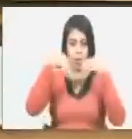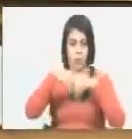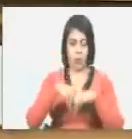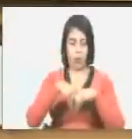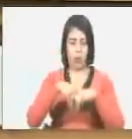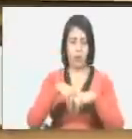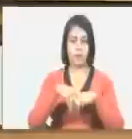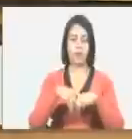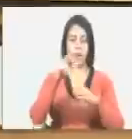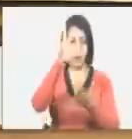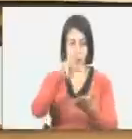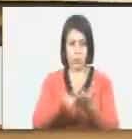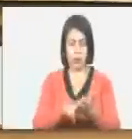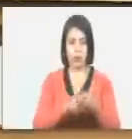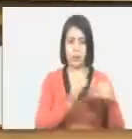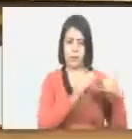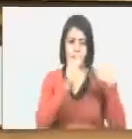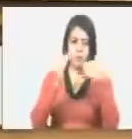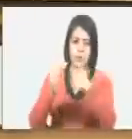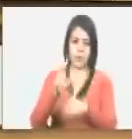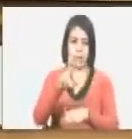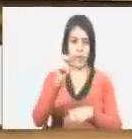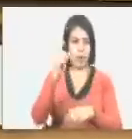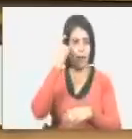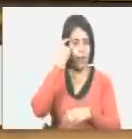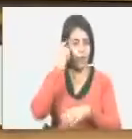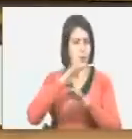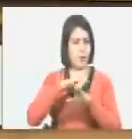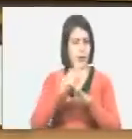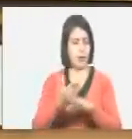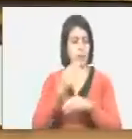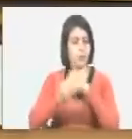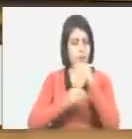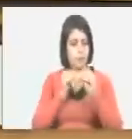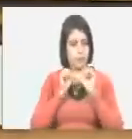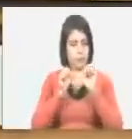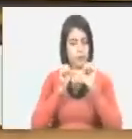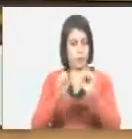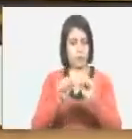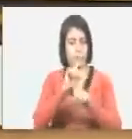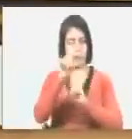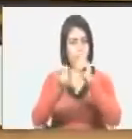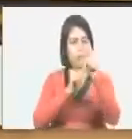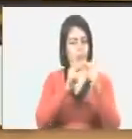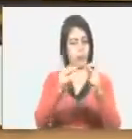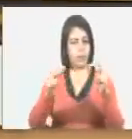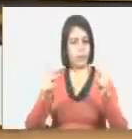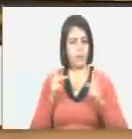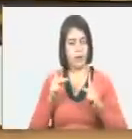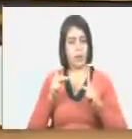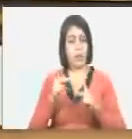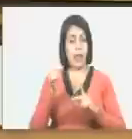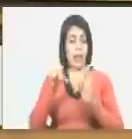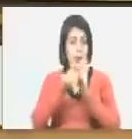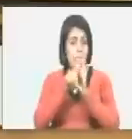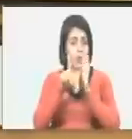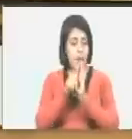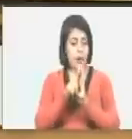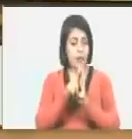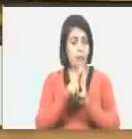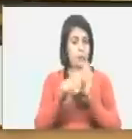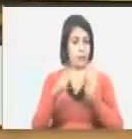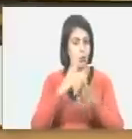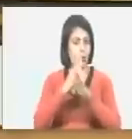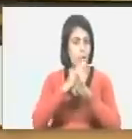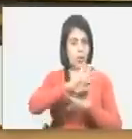acuerdo con aprobar la prórroga solicitada de 30 días a fin de continuar con la consulta pública de la Ley